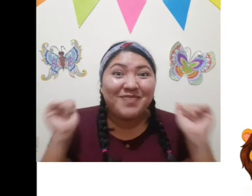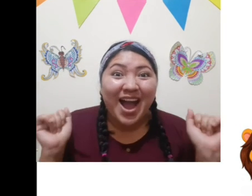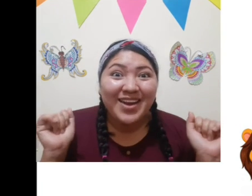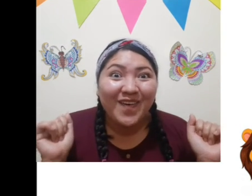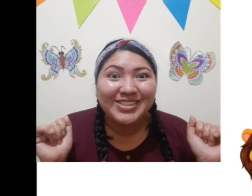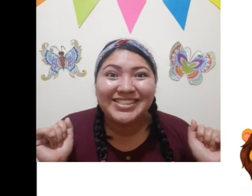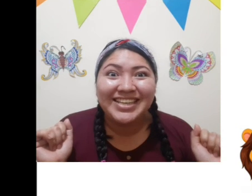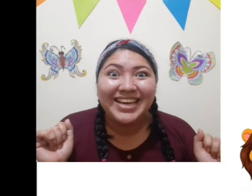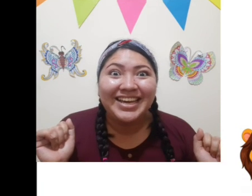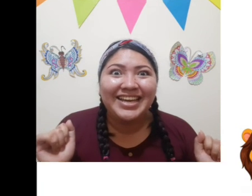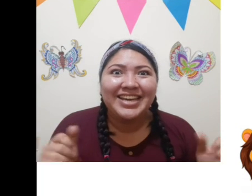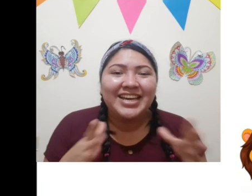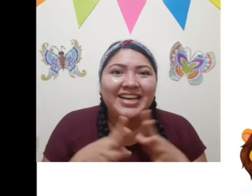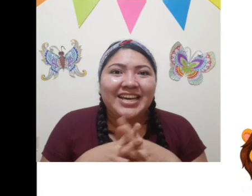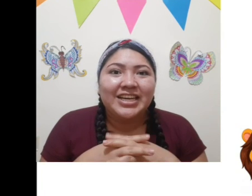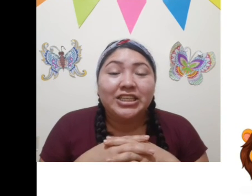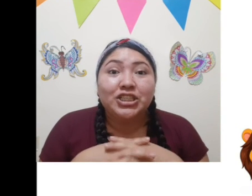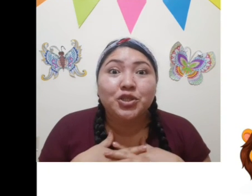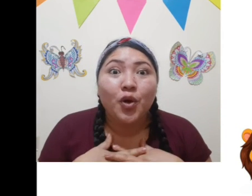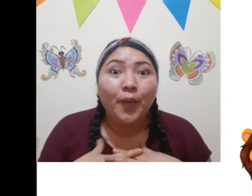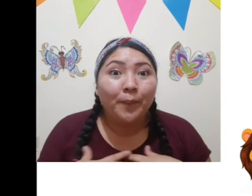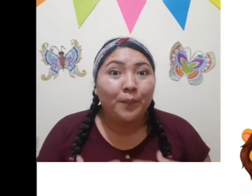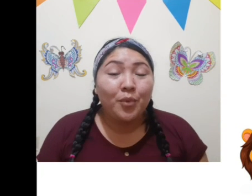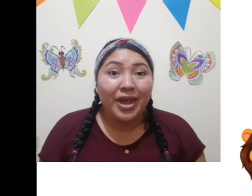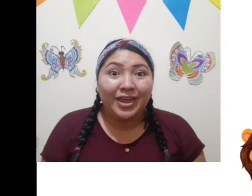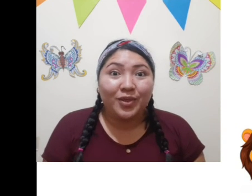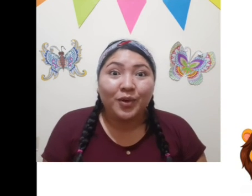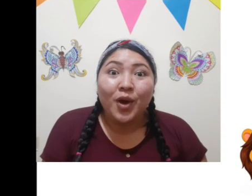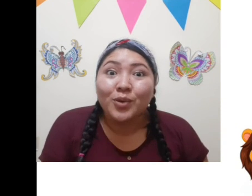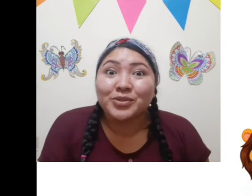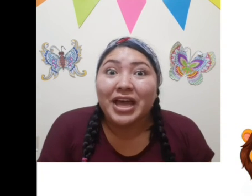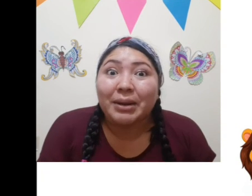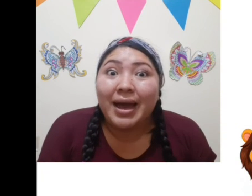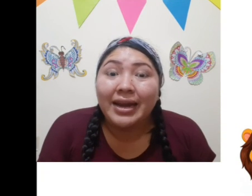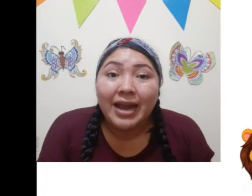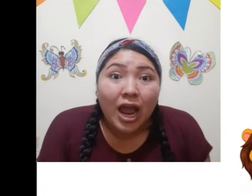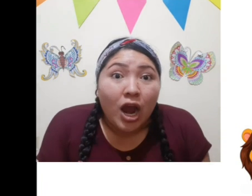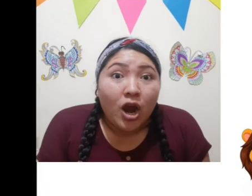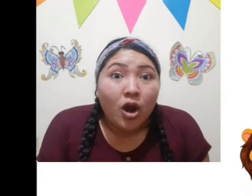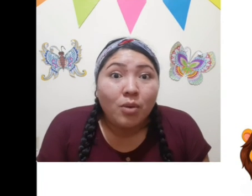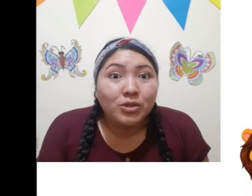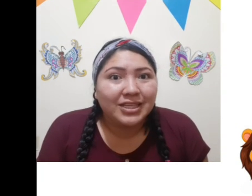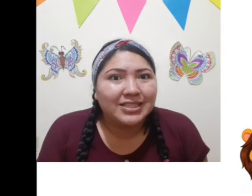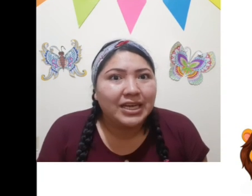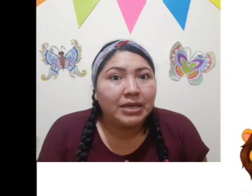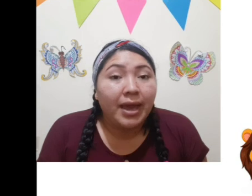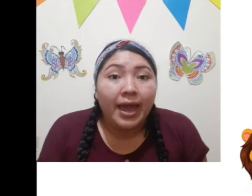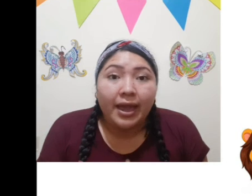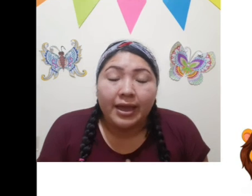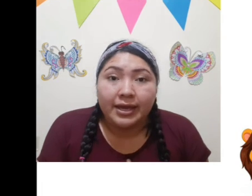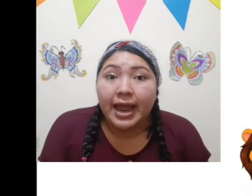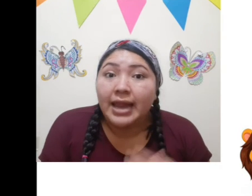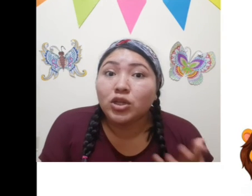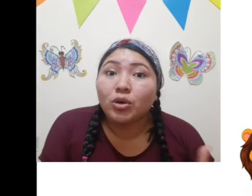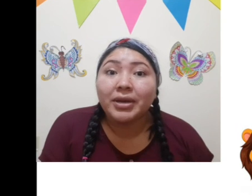sus manos sí y yo puedo observar cómo se escribe